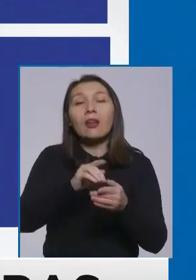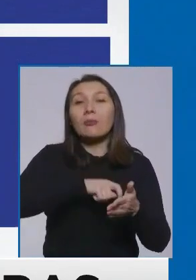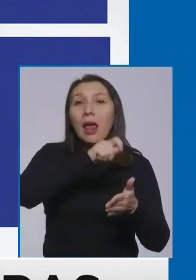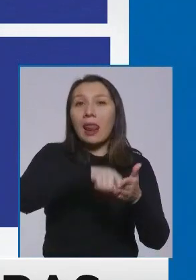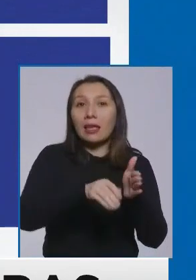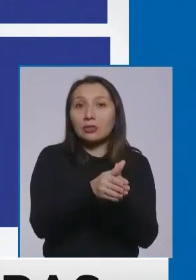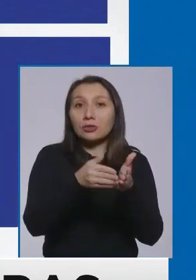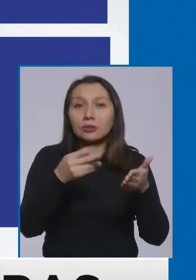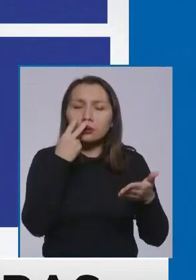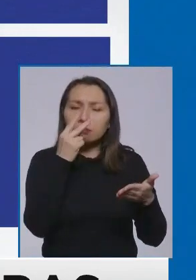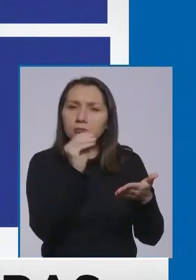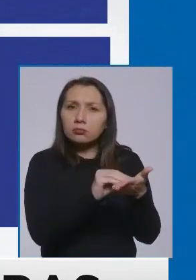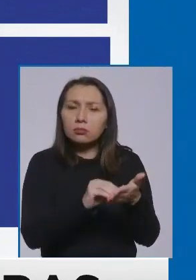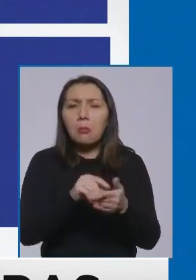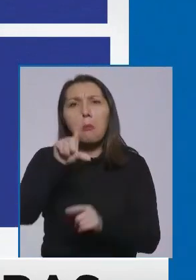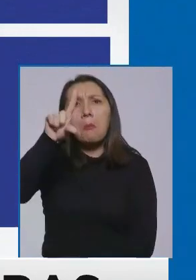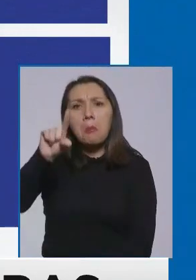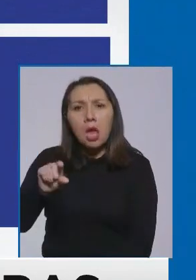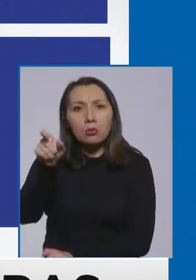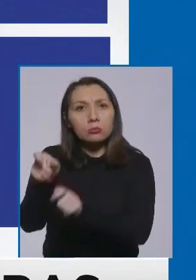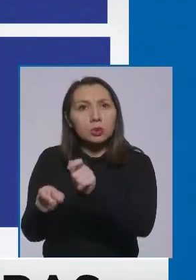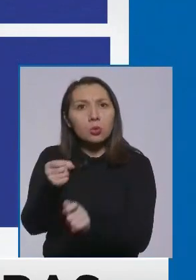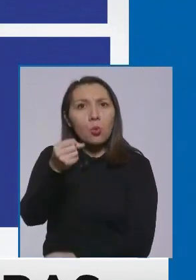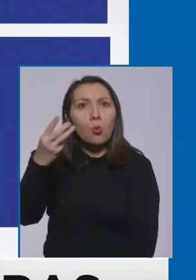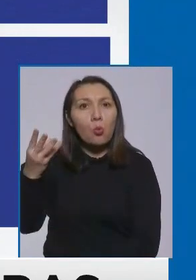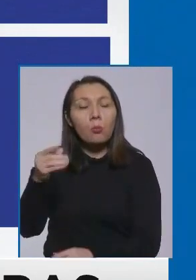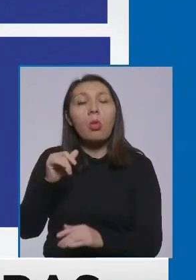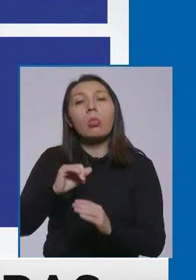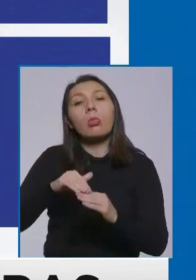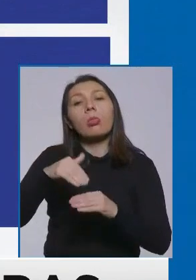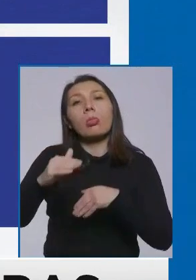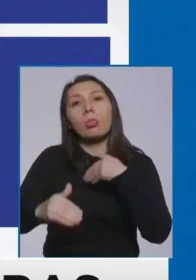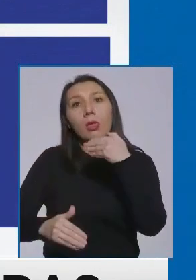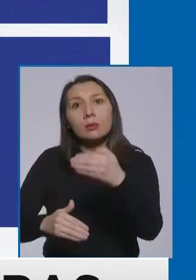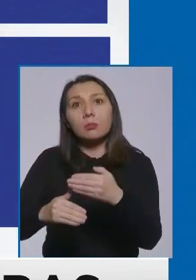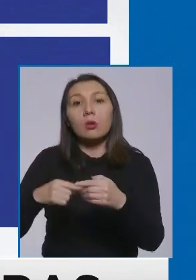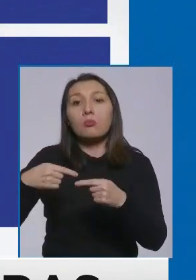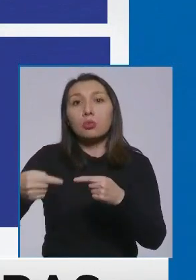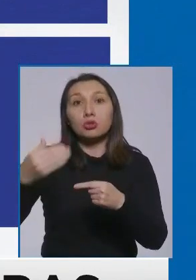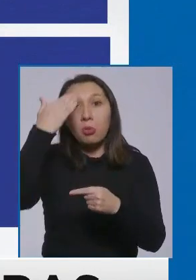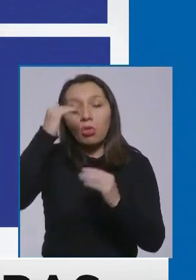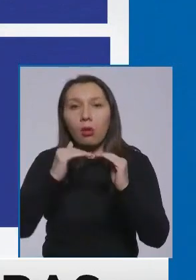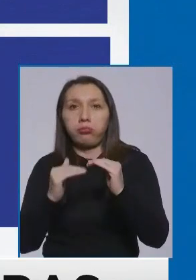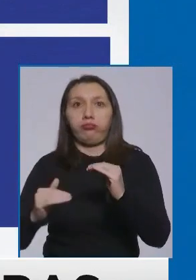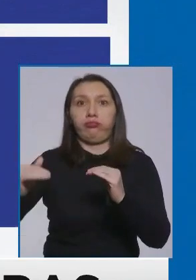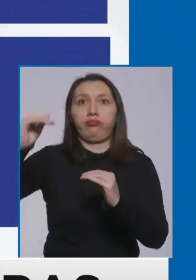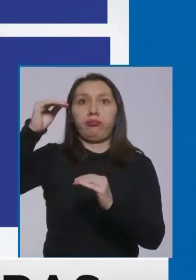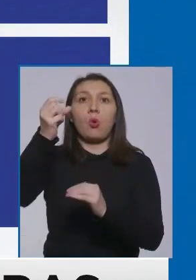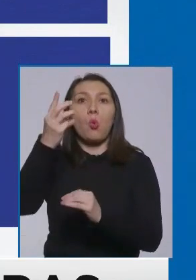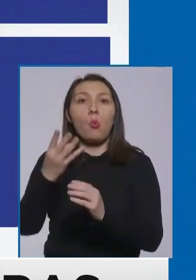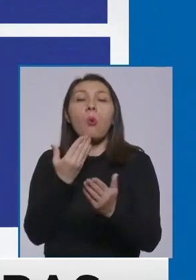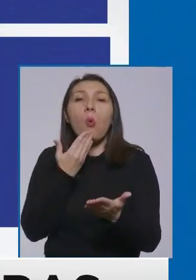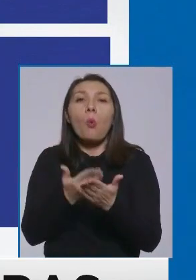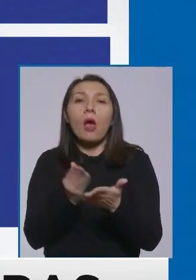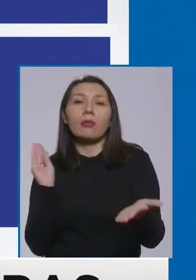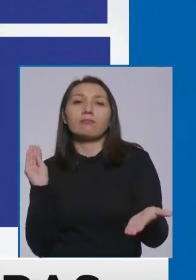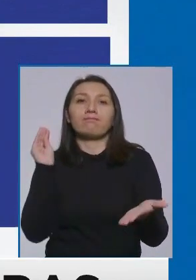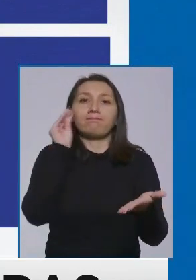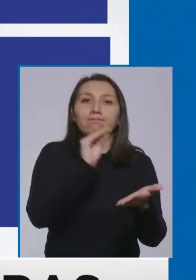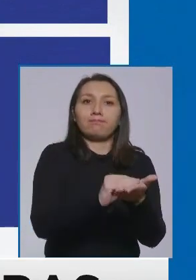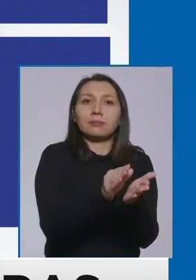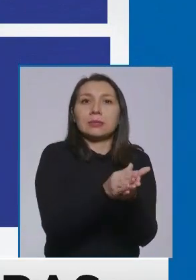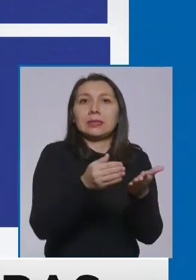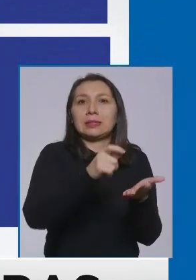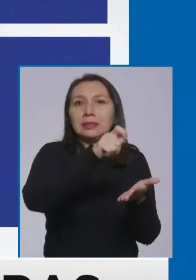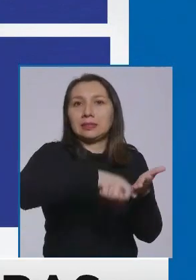civil vemos cifras menores y estas cifras aumentan en los próximos días en la medida que se inscriban y aparezcan